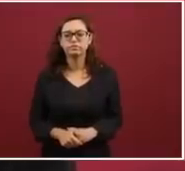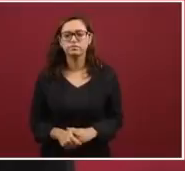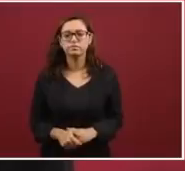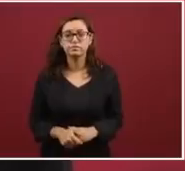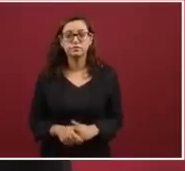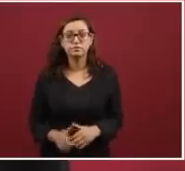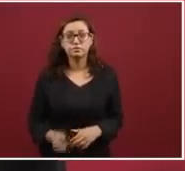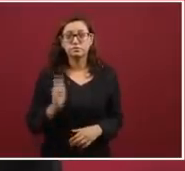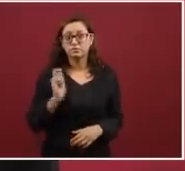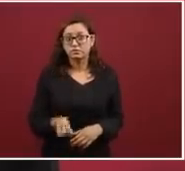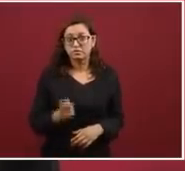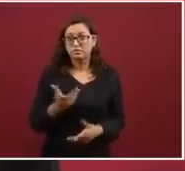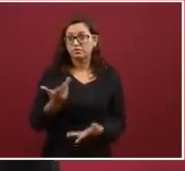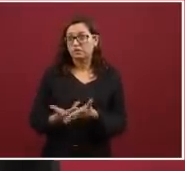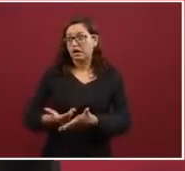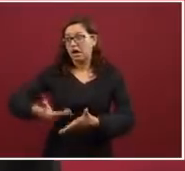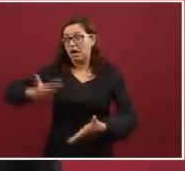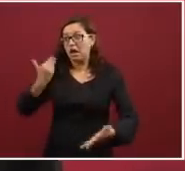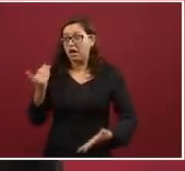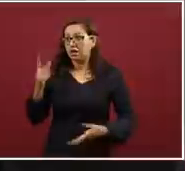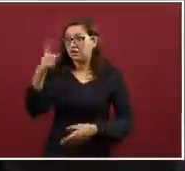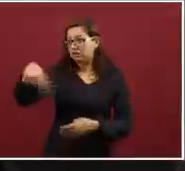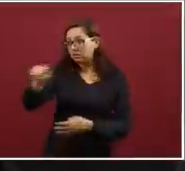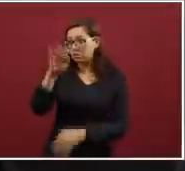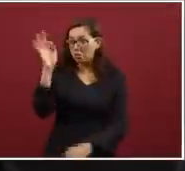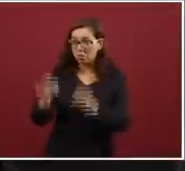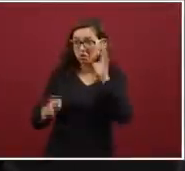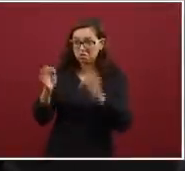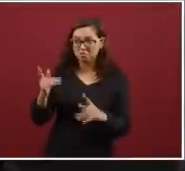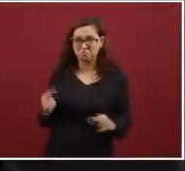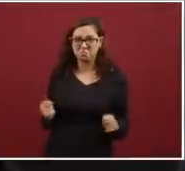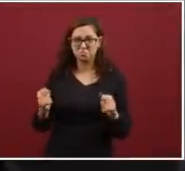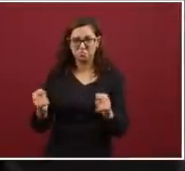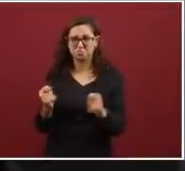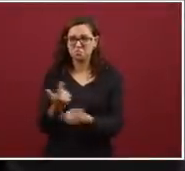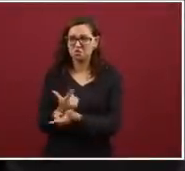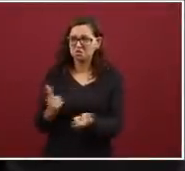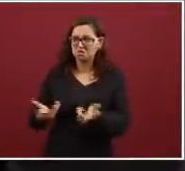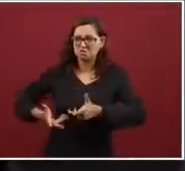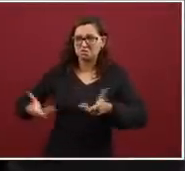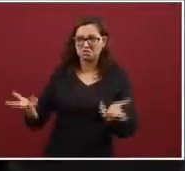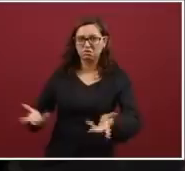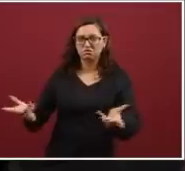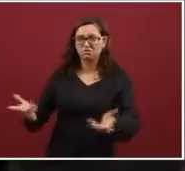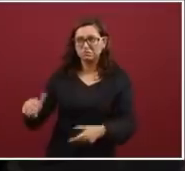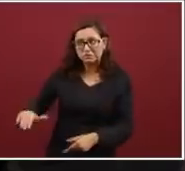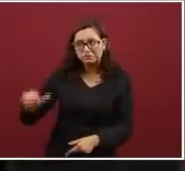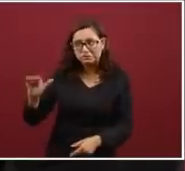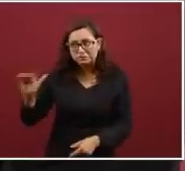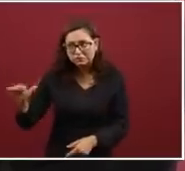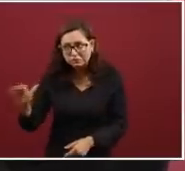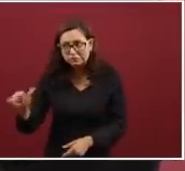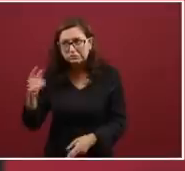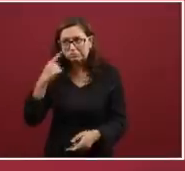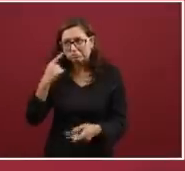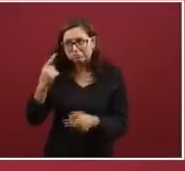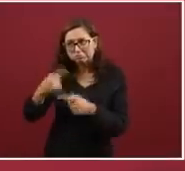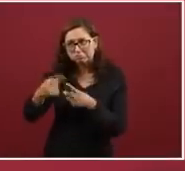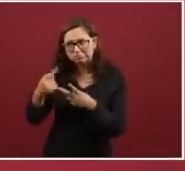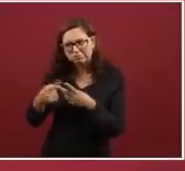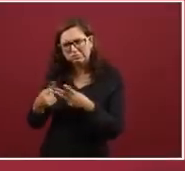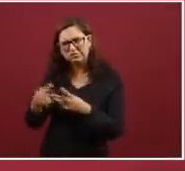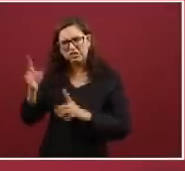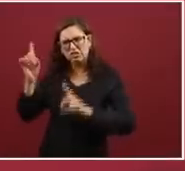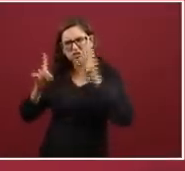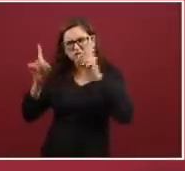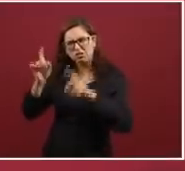hacer un cuestionamiento, un señalamiento a un juez, a un